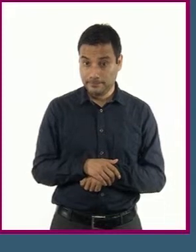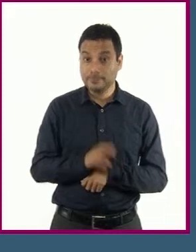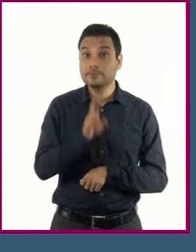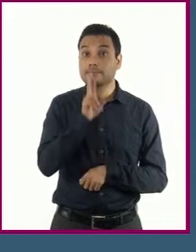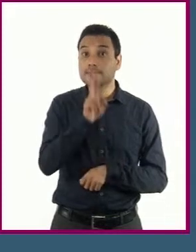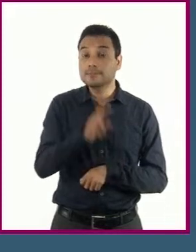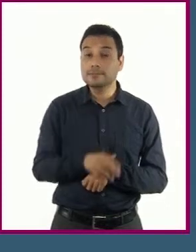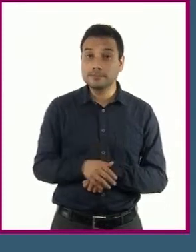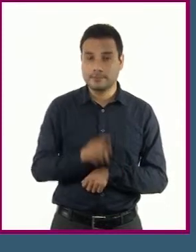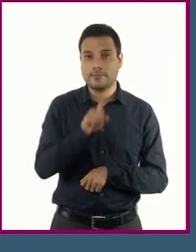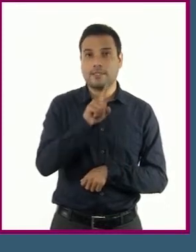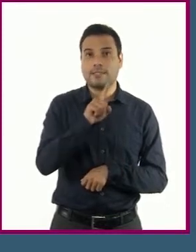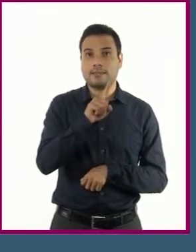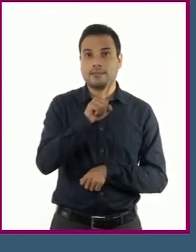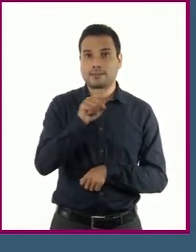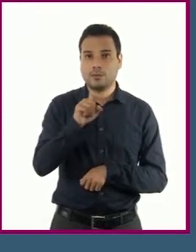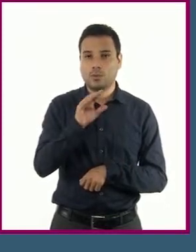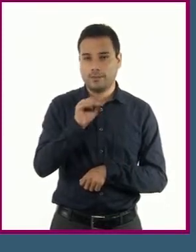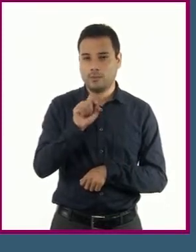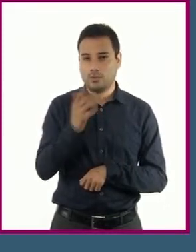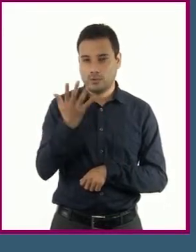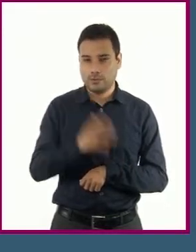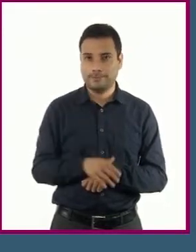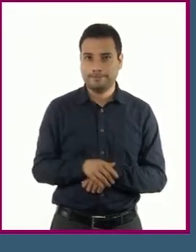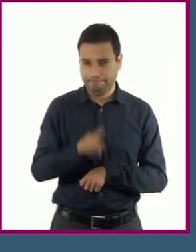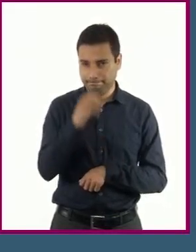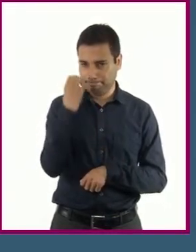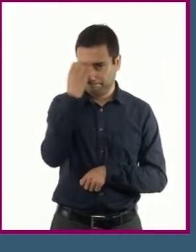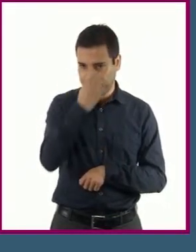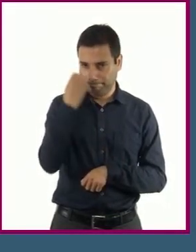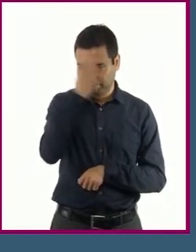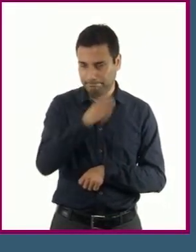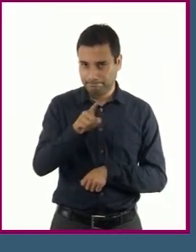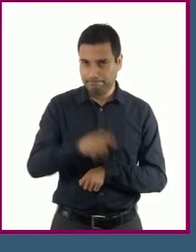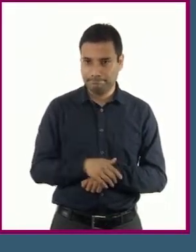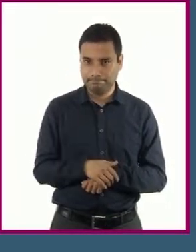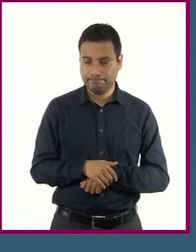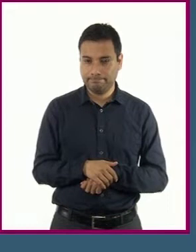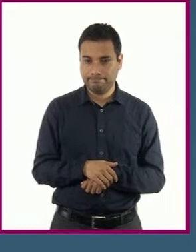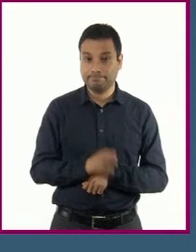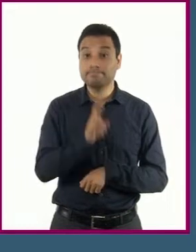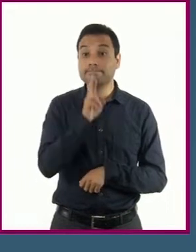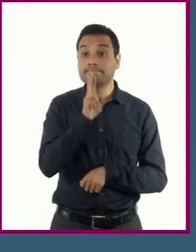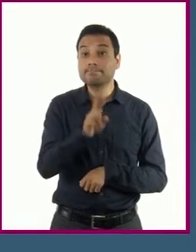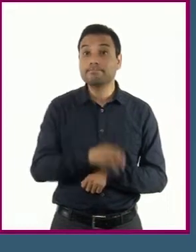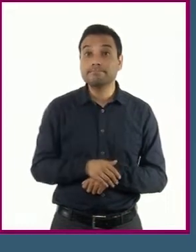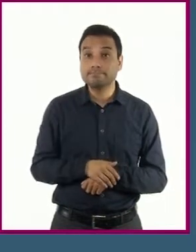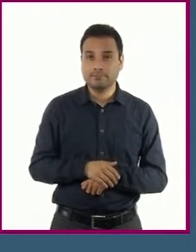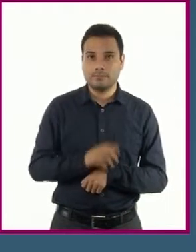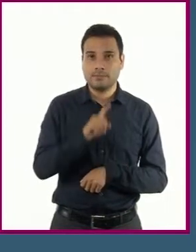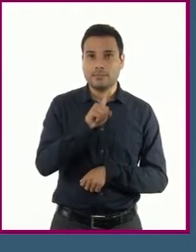es igual a... Analicen la respuesta. Así es, el resultado es